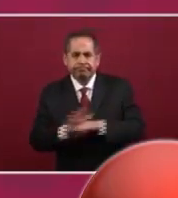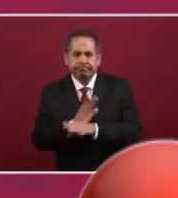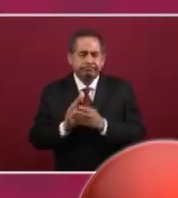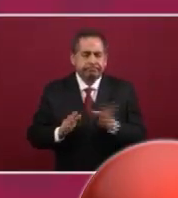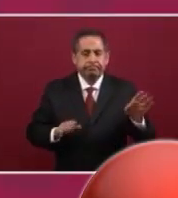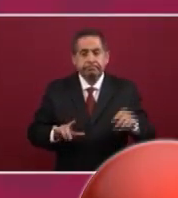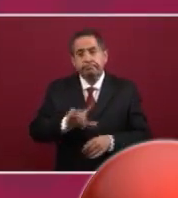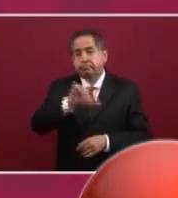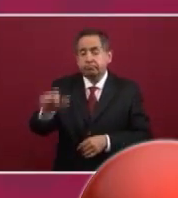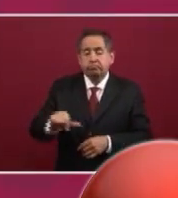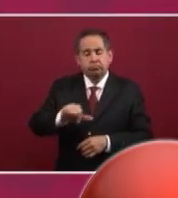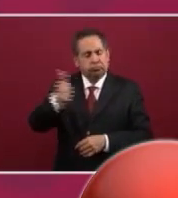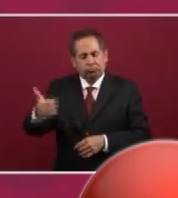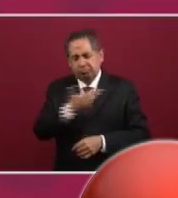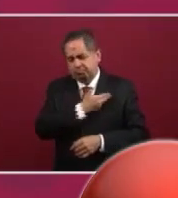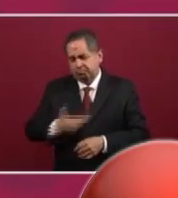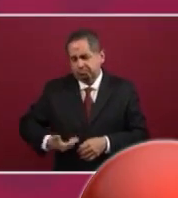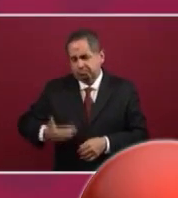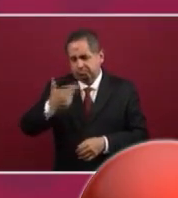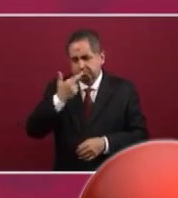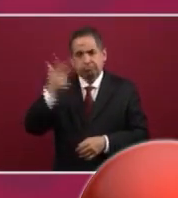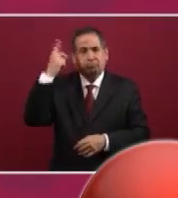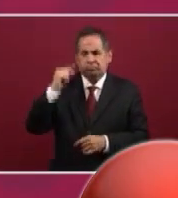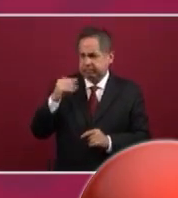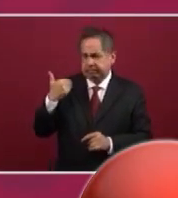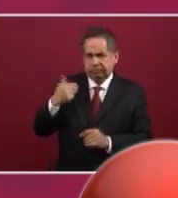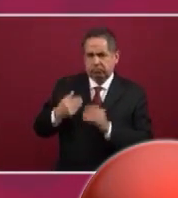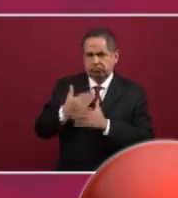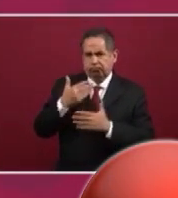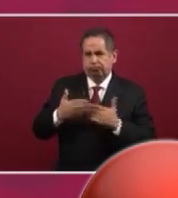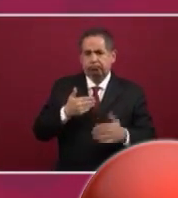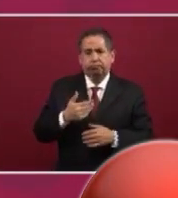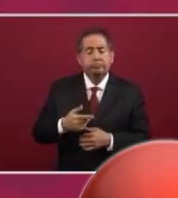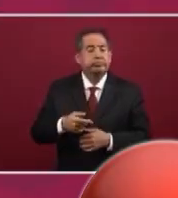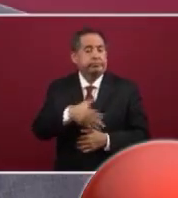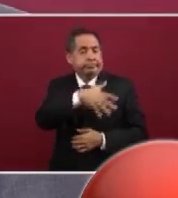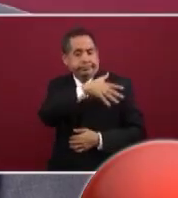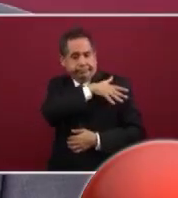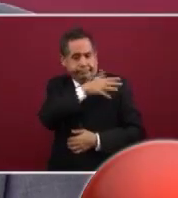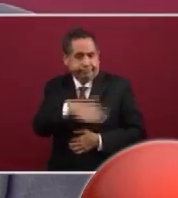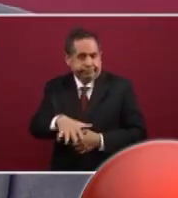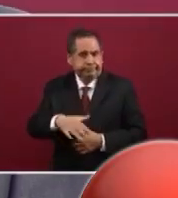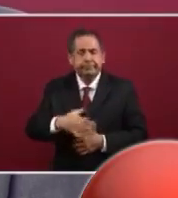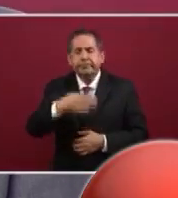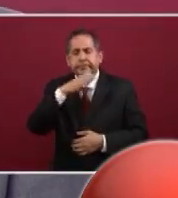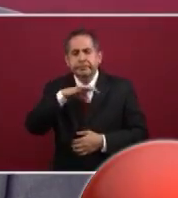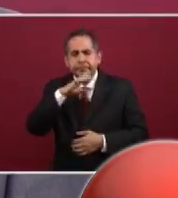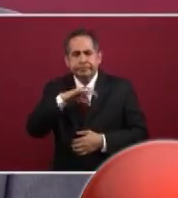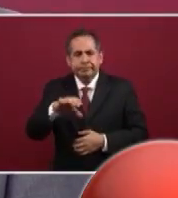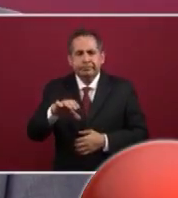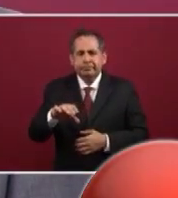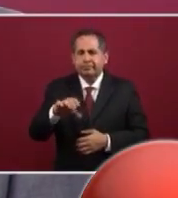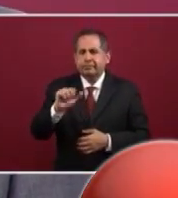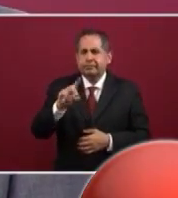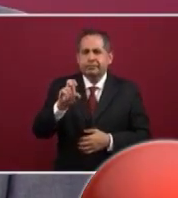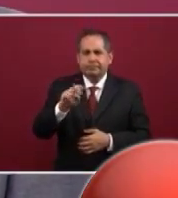presidente extraordinario, el mejor del siglo XX, el general Lázaro Cárdenas del Río,